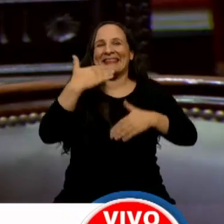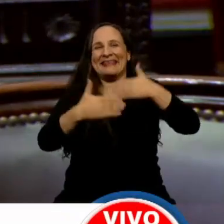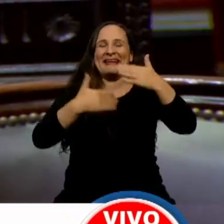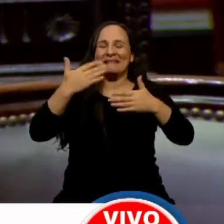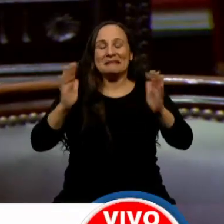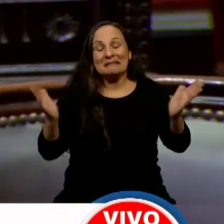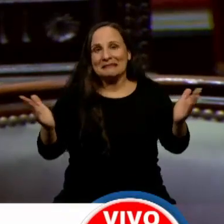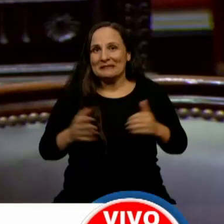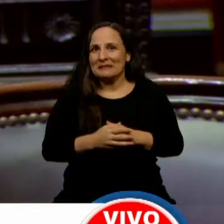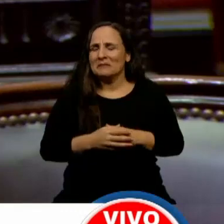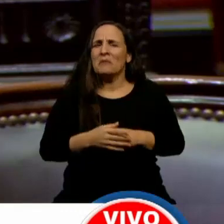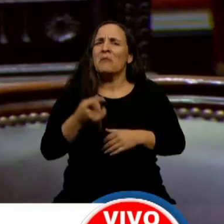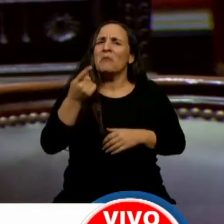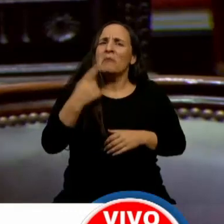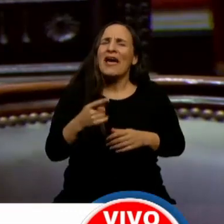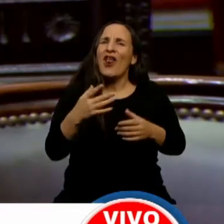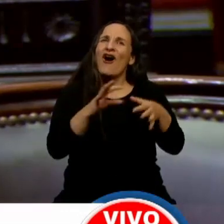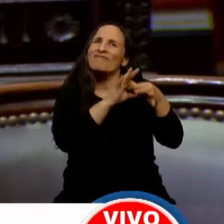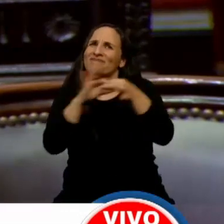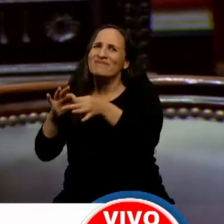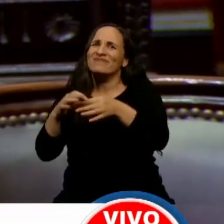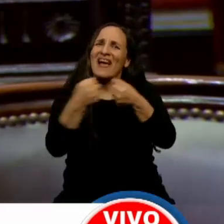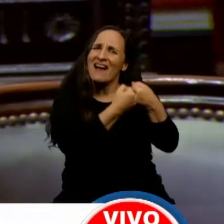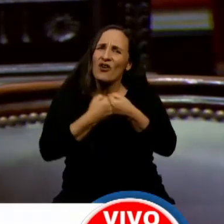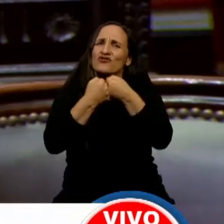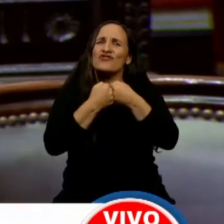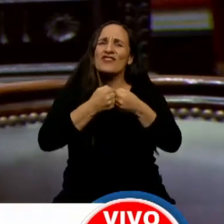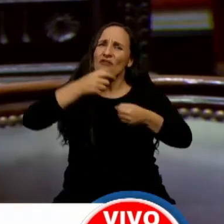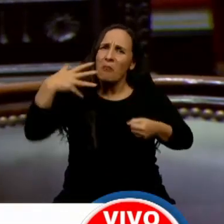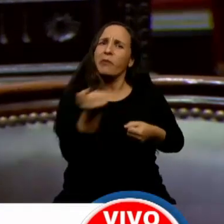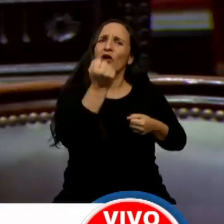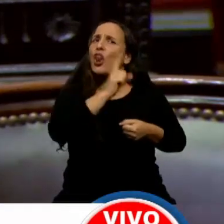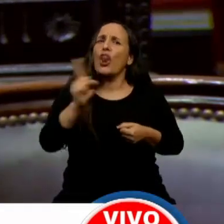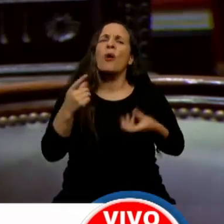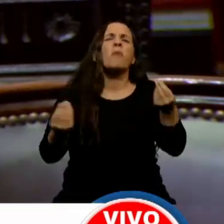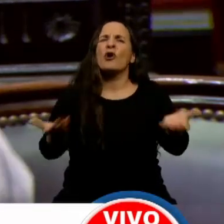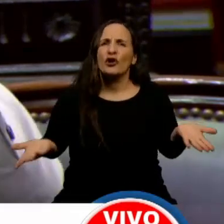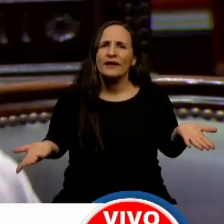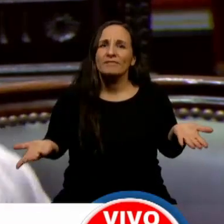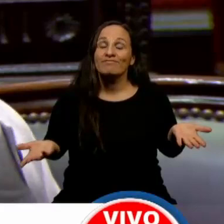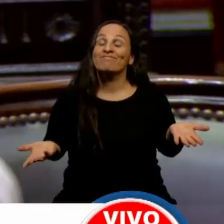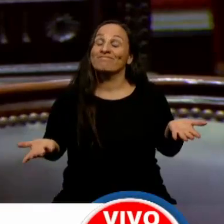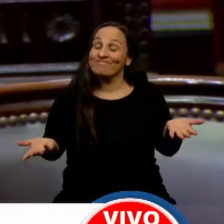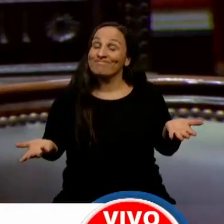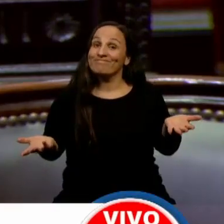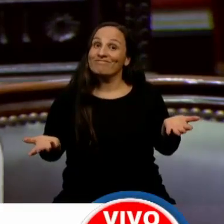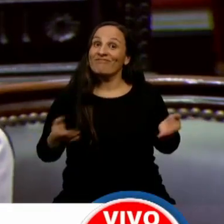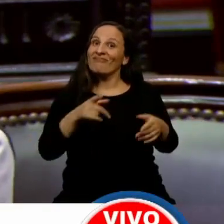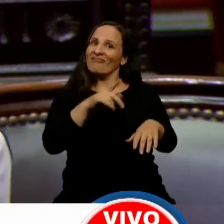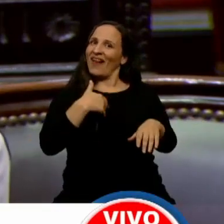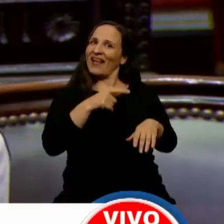Pero ¿por qué no fue posible lograr esos consensos? No fueron posibles porque un sector de la política